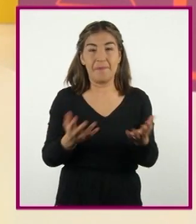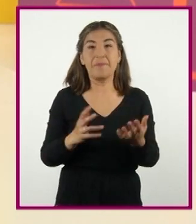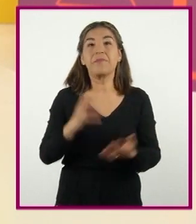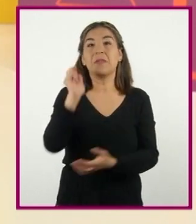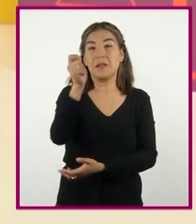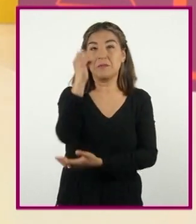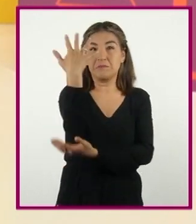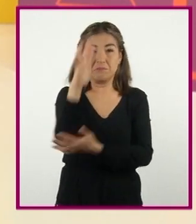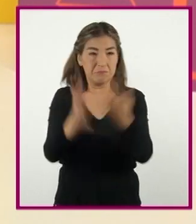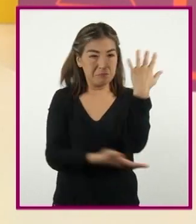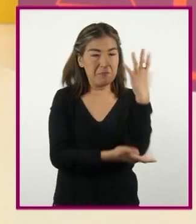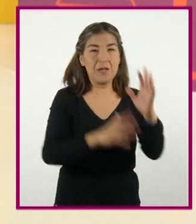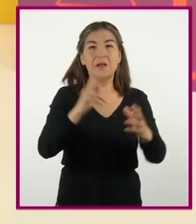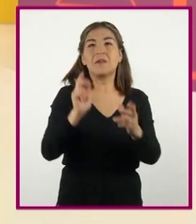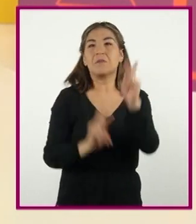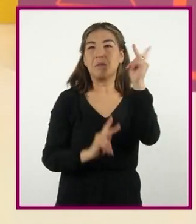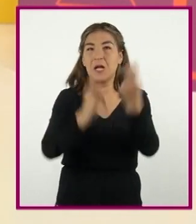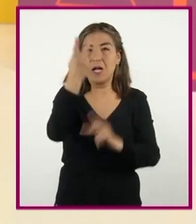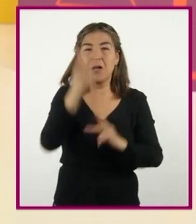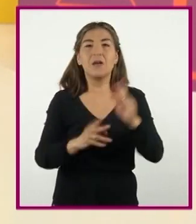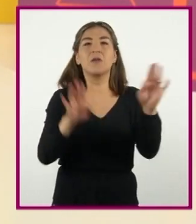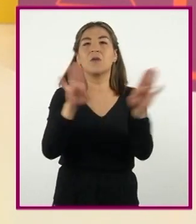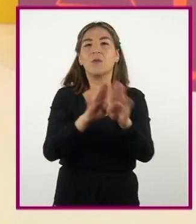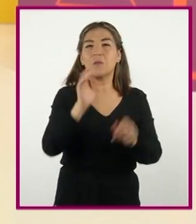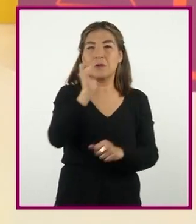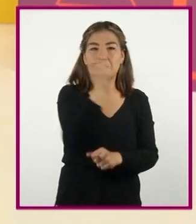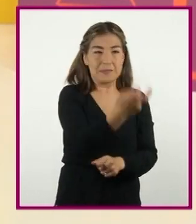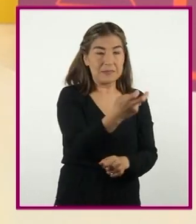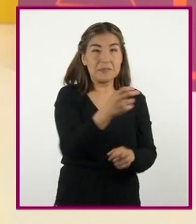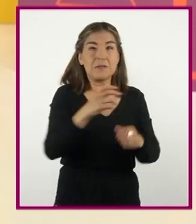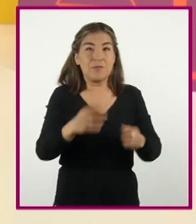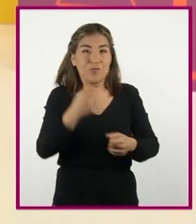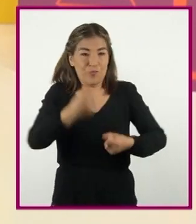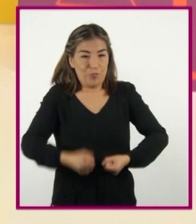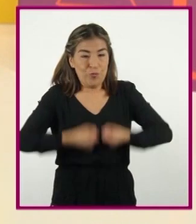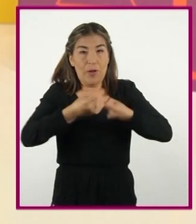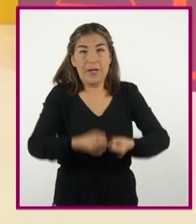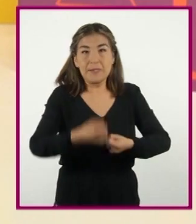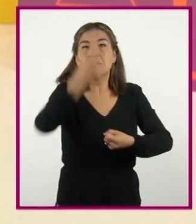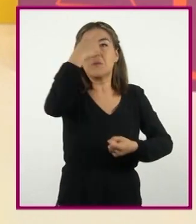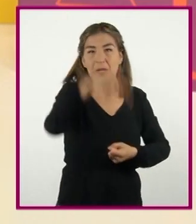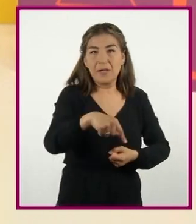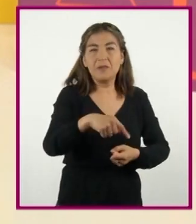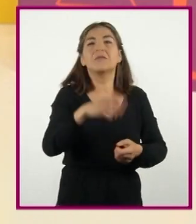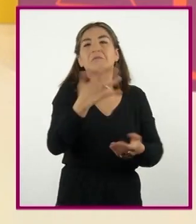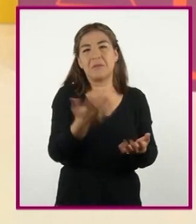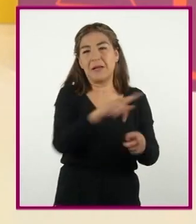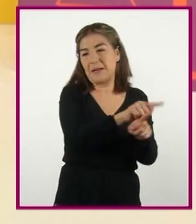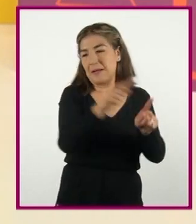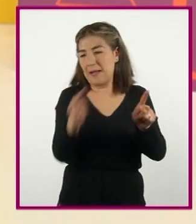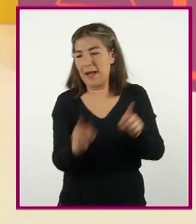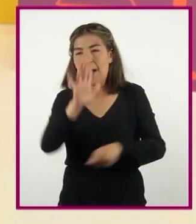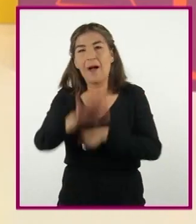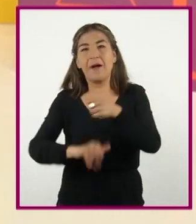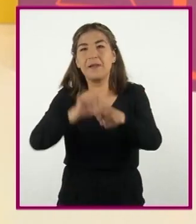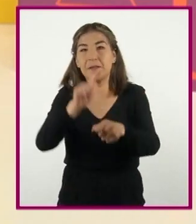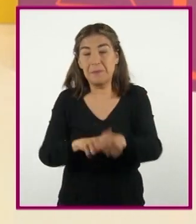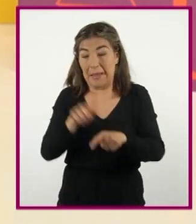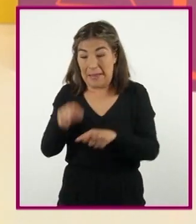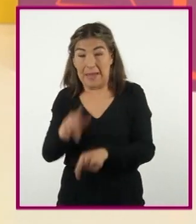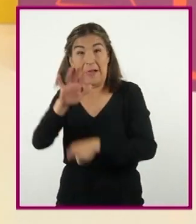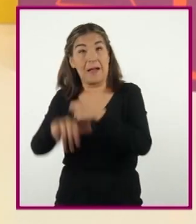ecosistemas sustentan a las especies vegetales. Ellas, a su vez, lo hacen con las especies animales y las